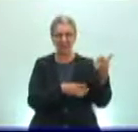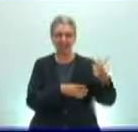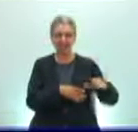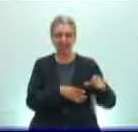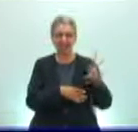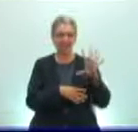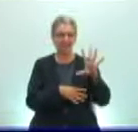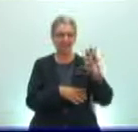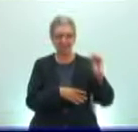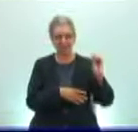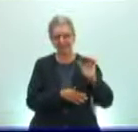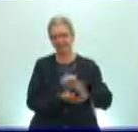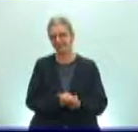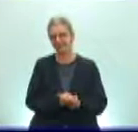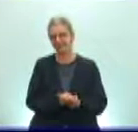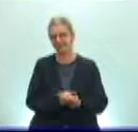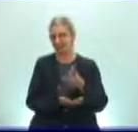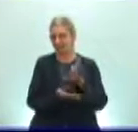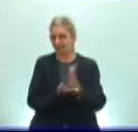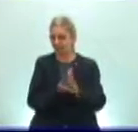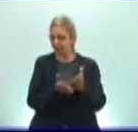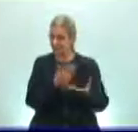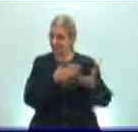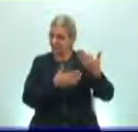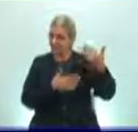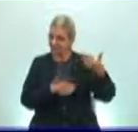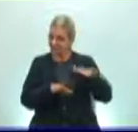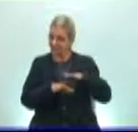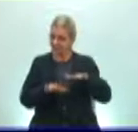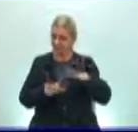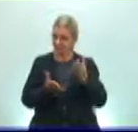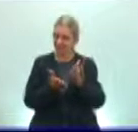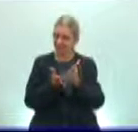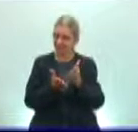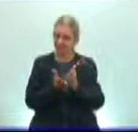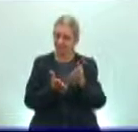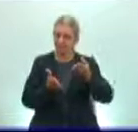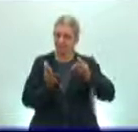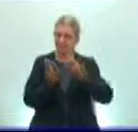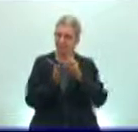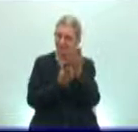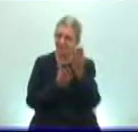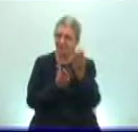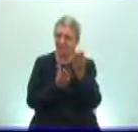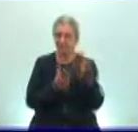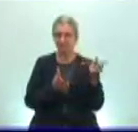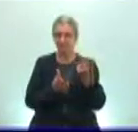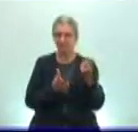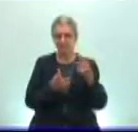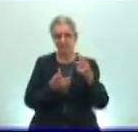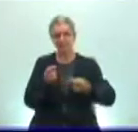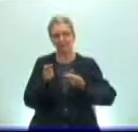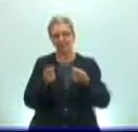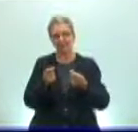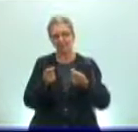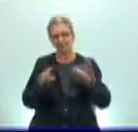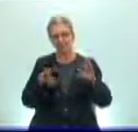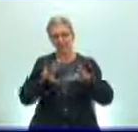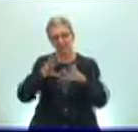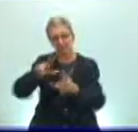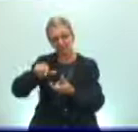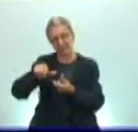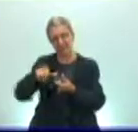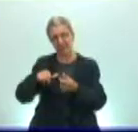50. En la clase anterior estudiamos el desarrollo de la Segunda Guerra Mundial y